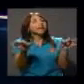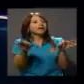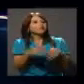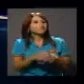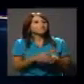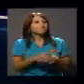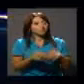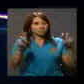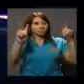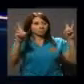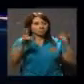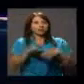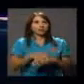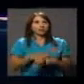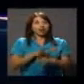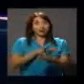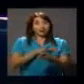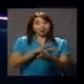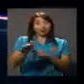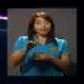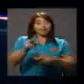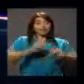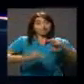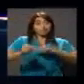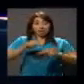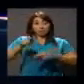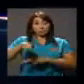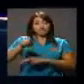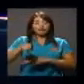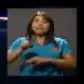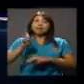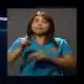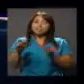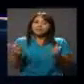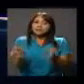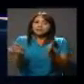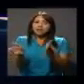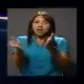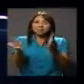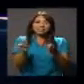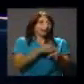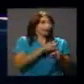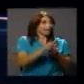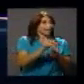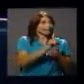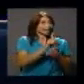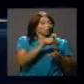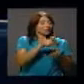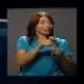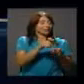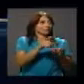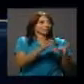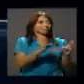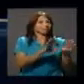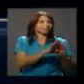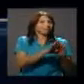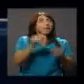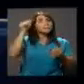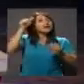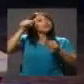que el mercado necesita hay que estimular y las que no no me recordó la frase de Stephen Hawking el gran